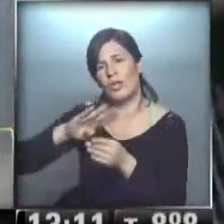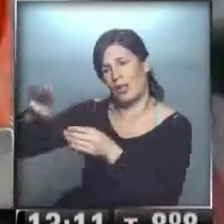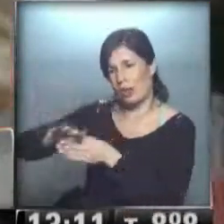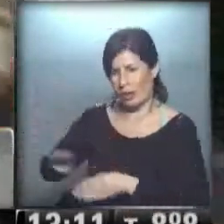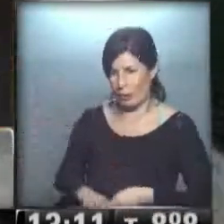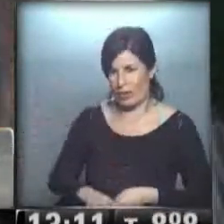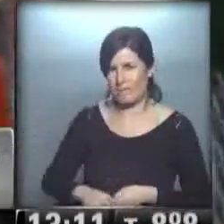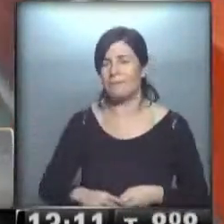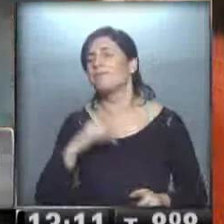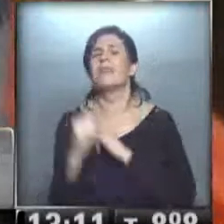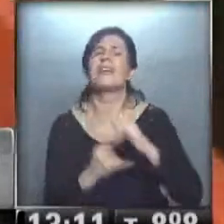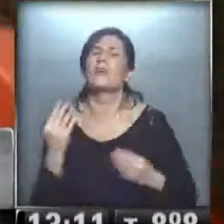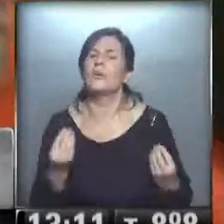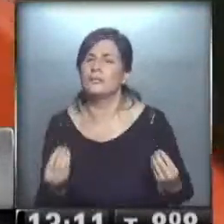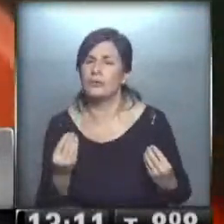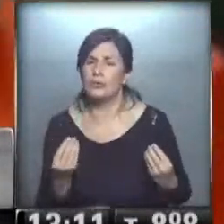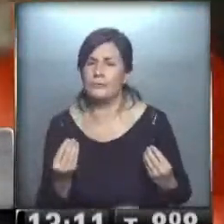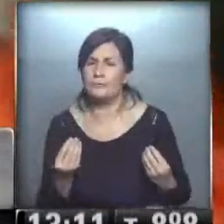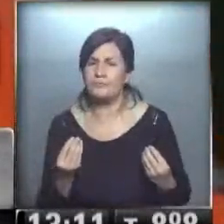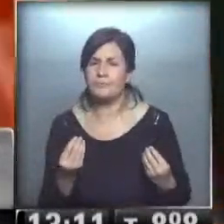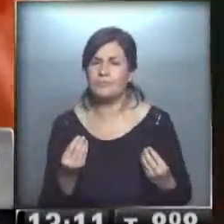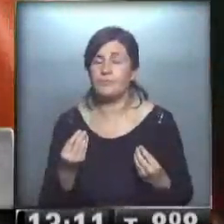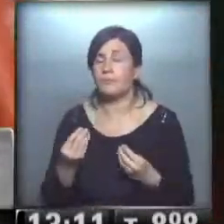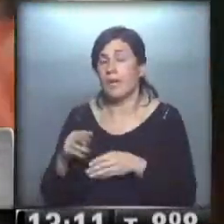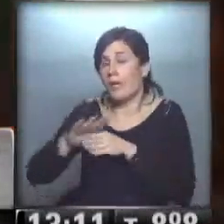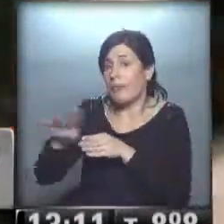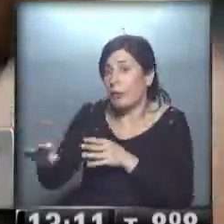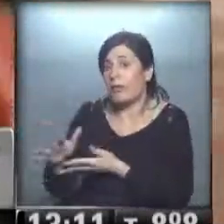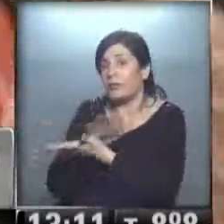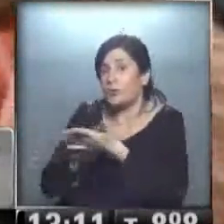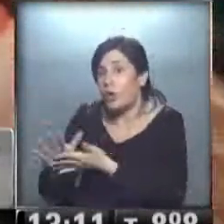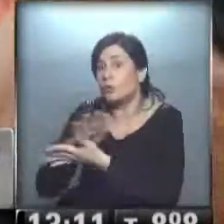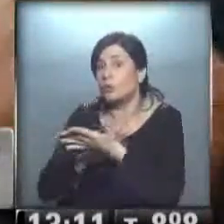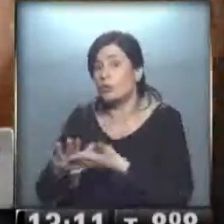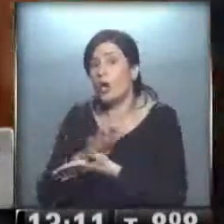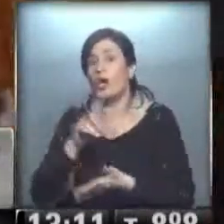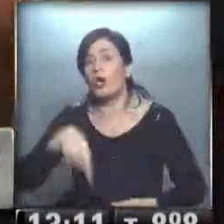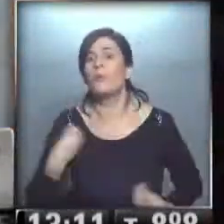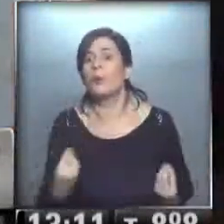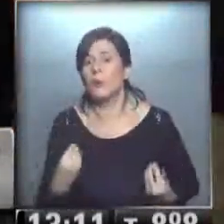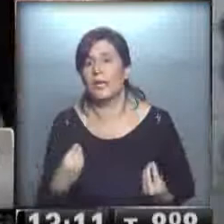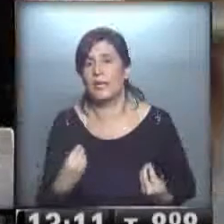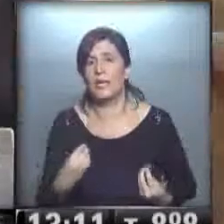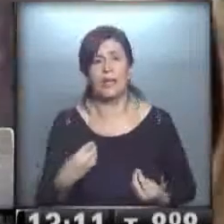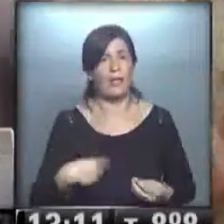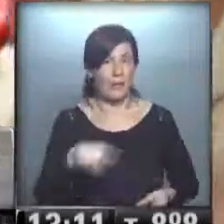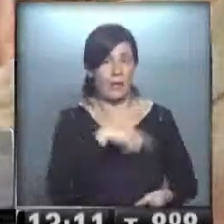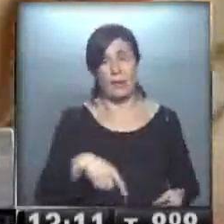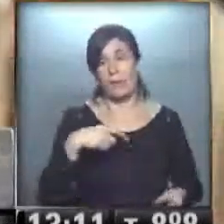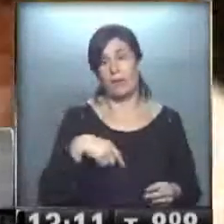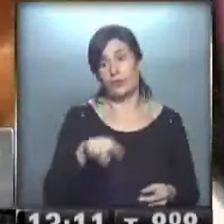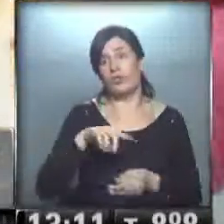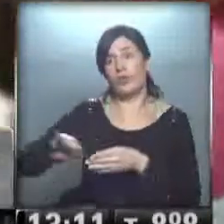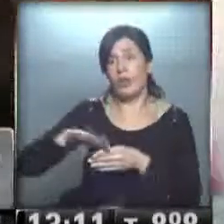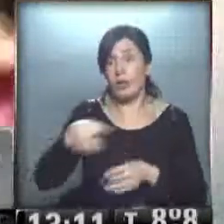que los procesos de reestructuración de deuda requieren, por un lado, la voluntad de pago, la voluntad de negociación,